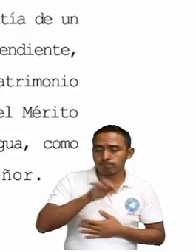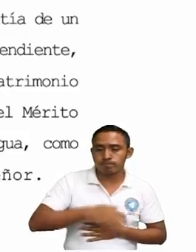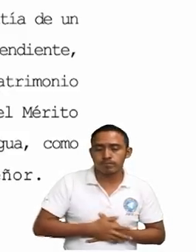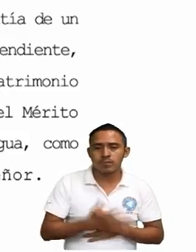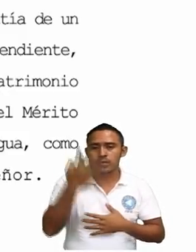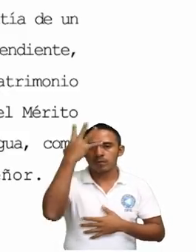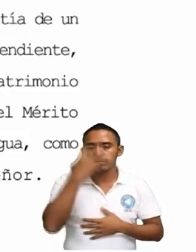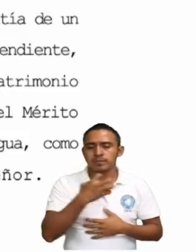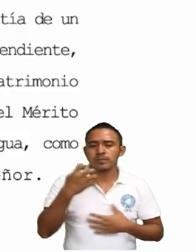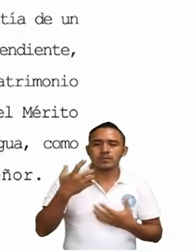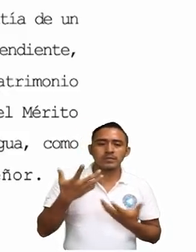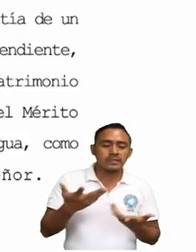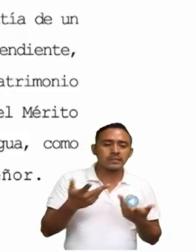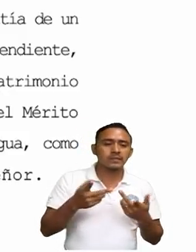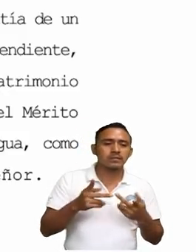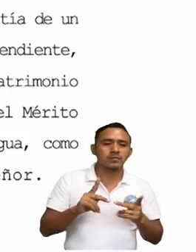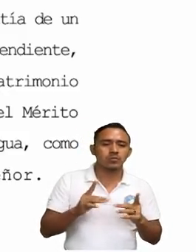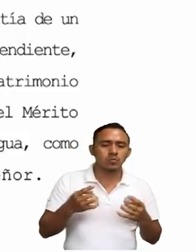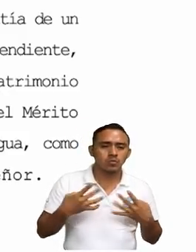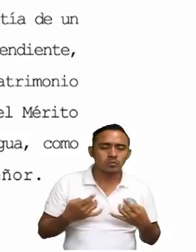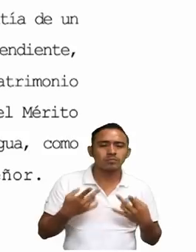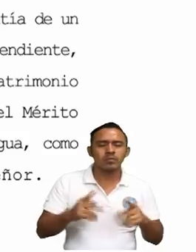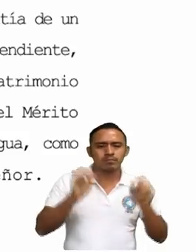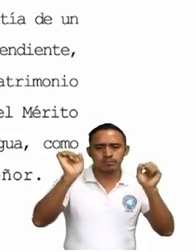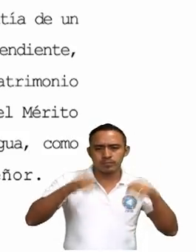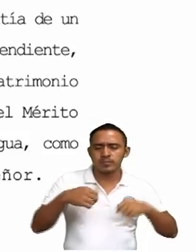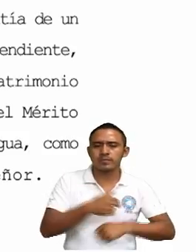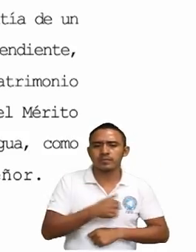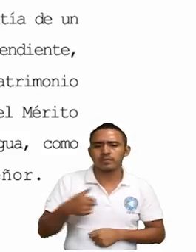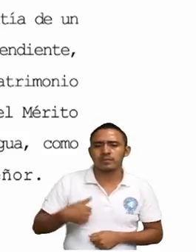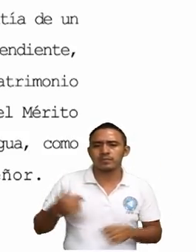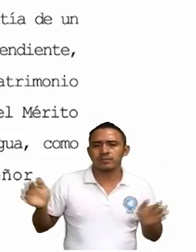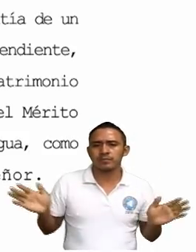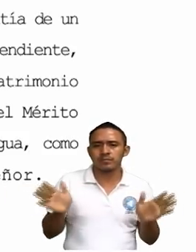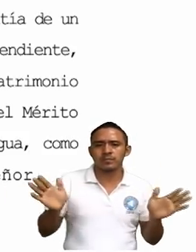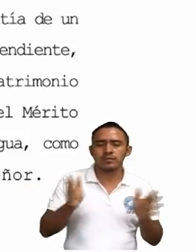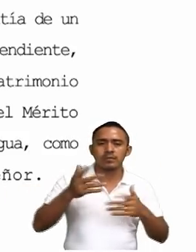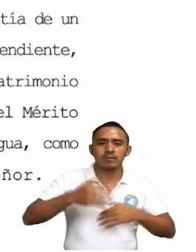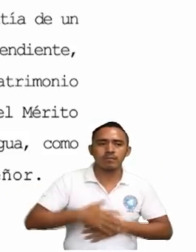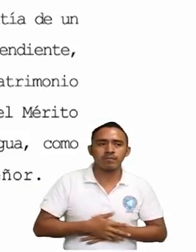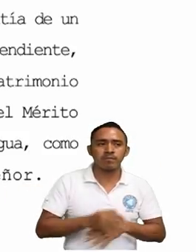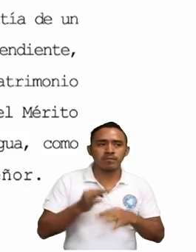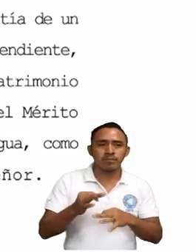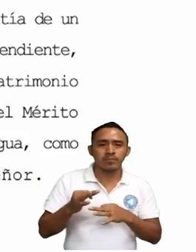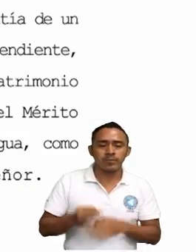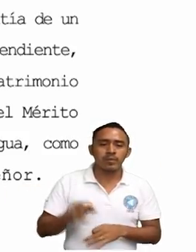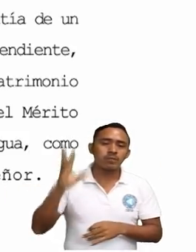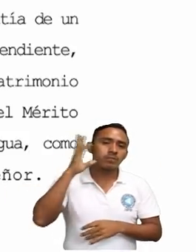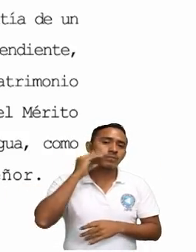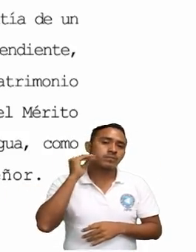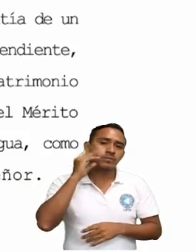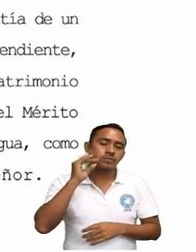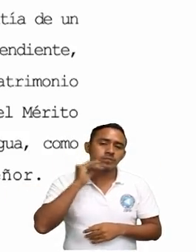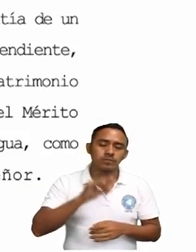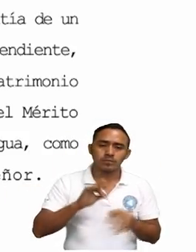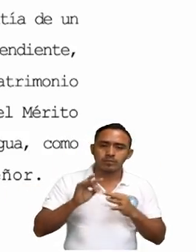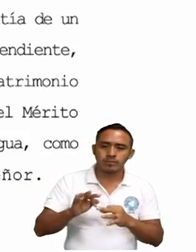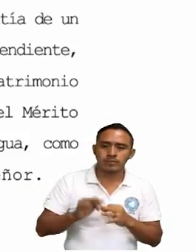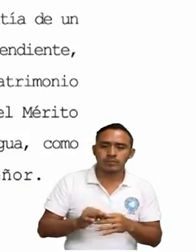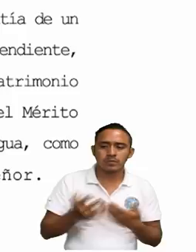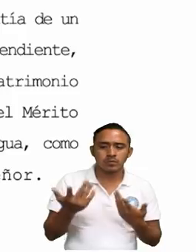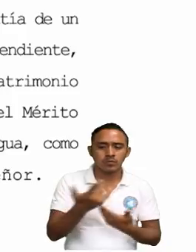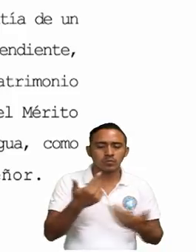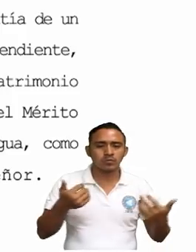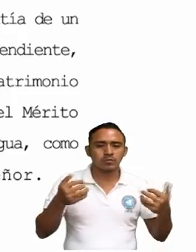ira, pero es definitivamente posible, porque nos anima toda nuestra extraordinaria experiencia de entrega al bien de todas